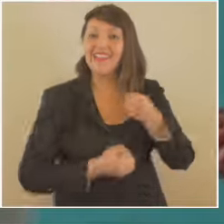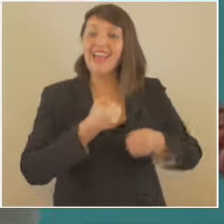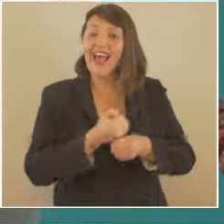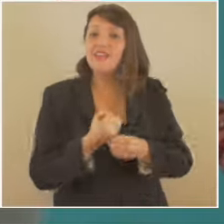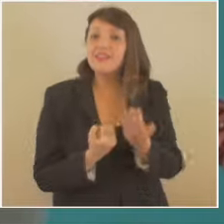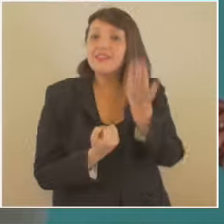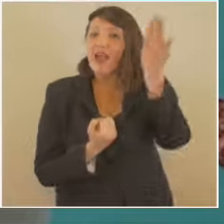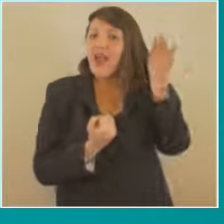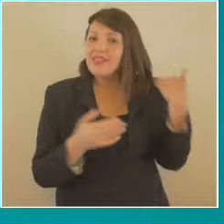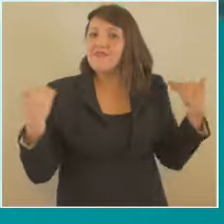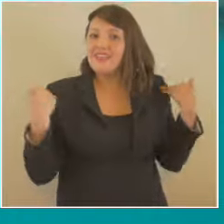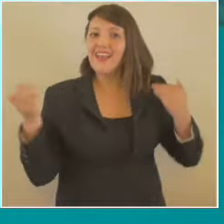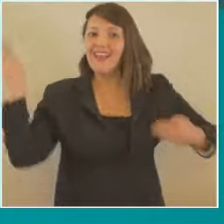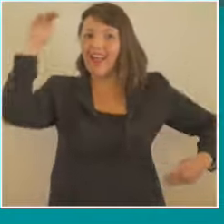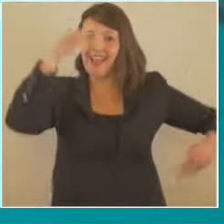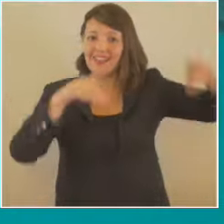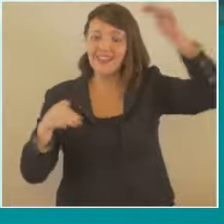practica natación.